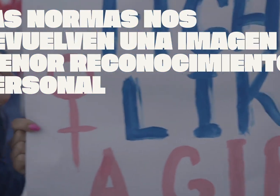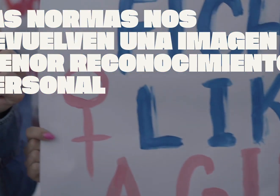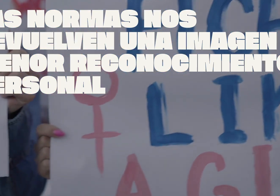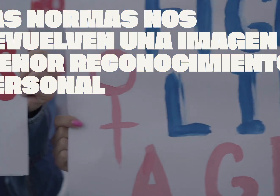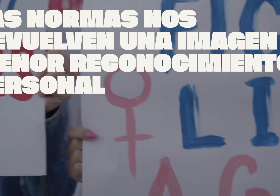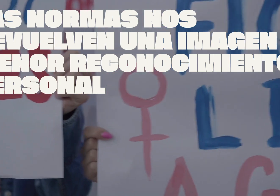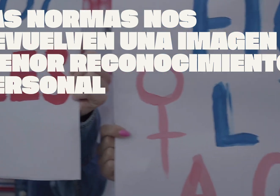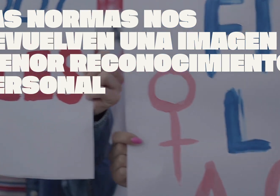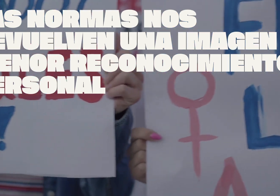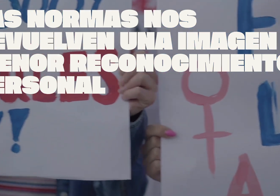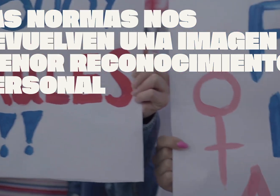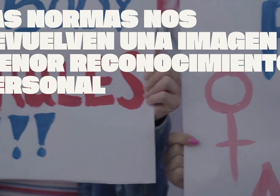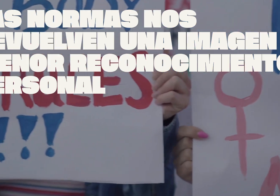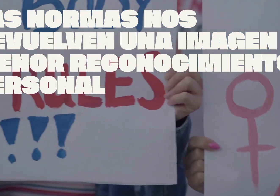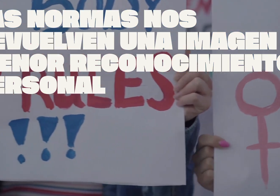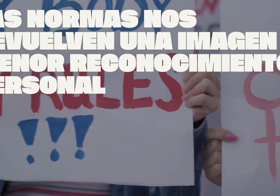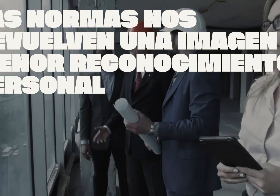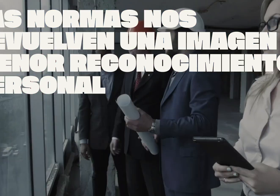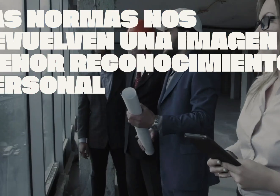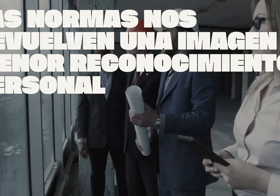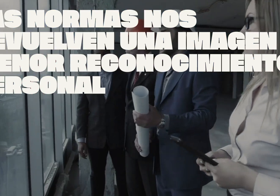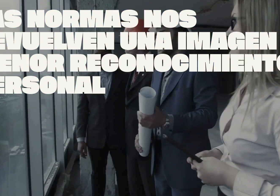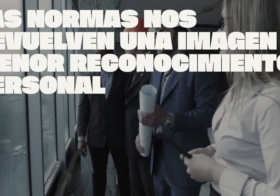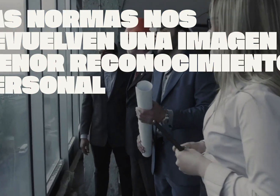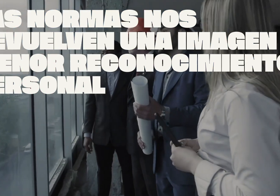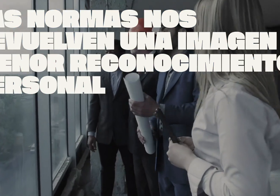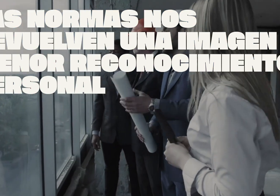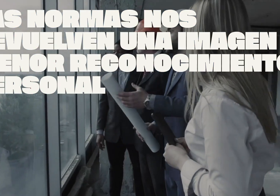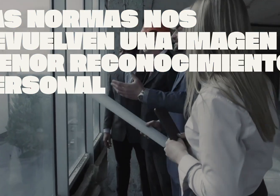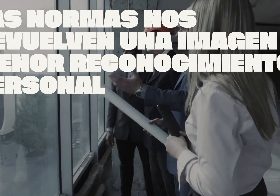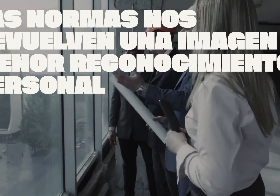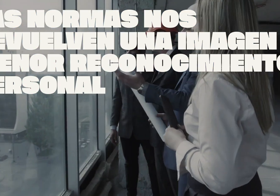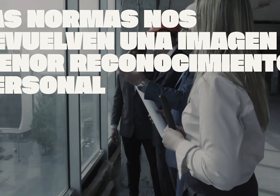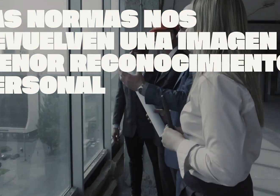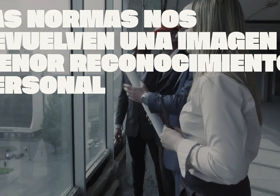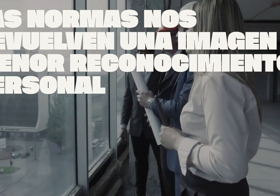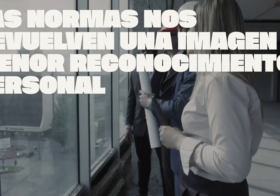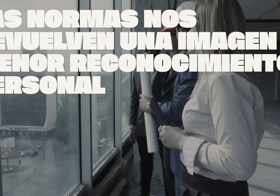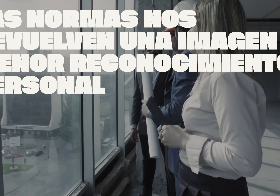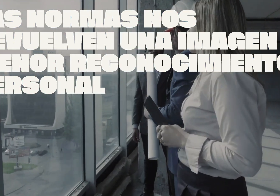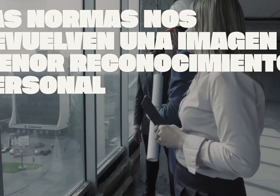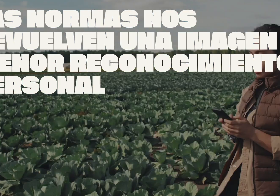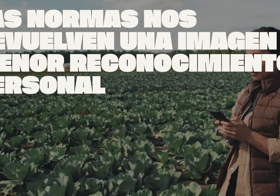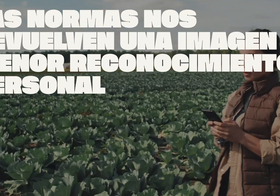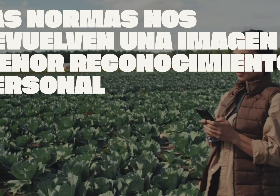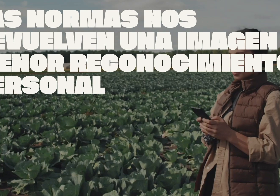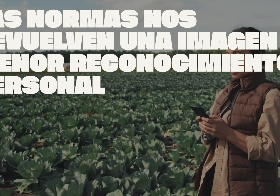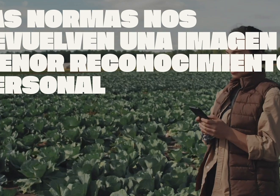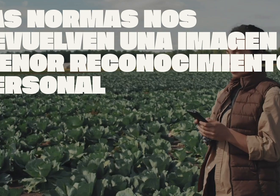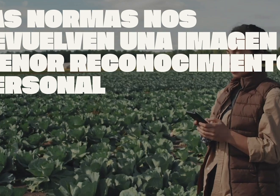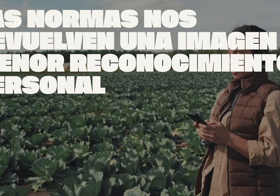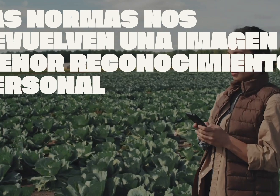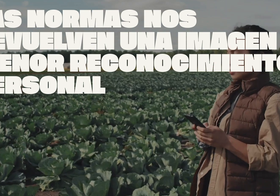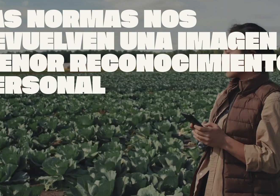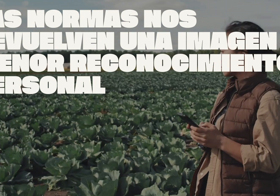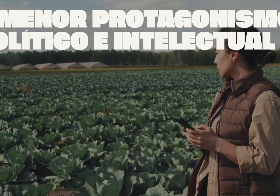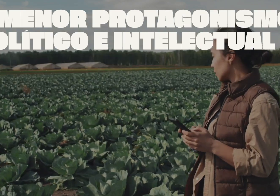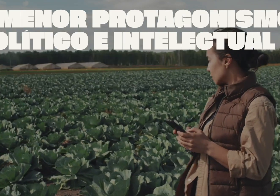devuelven permanentemente una imagen de menor reconocimiento